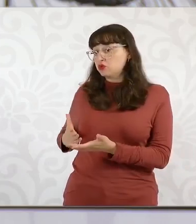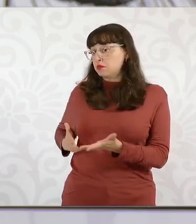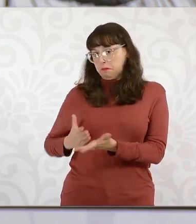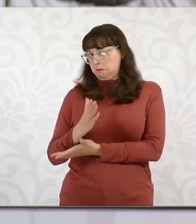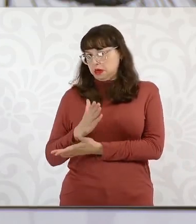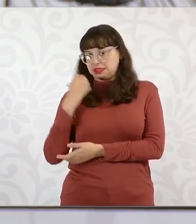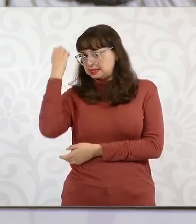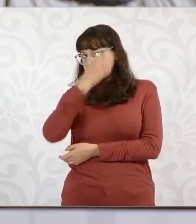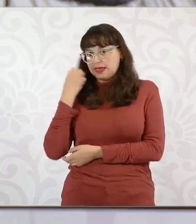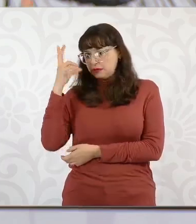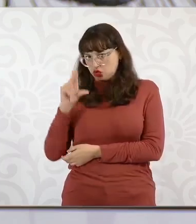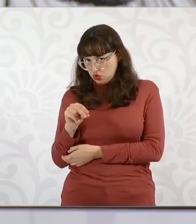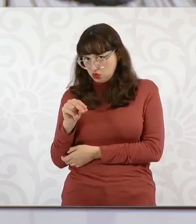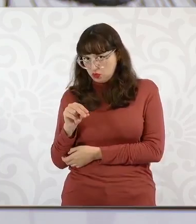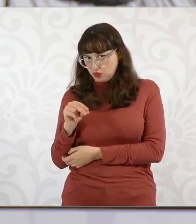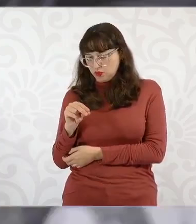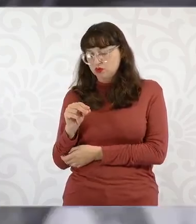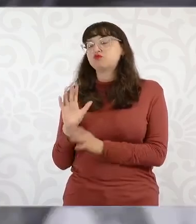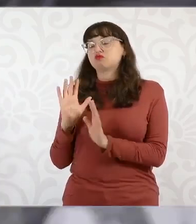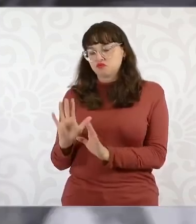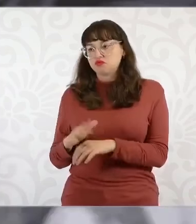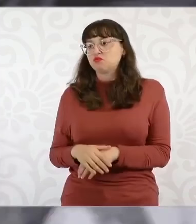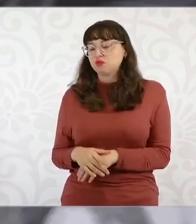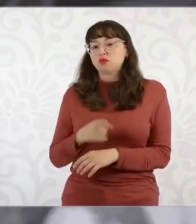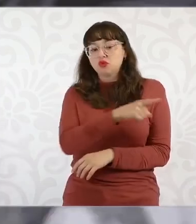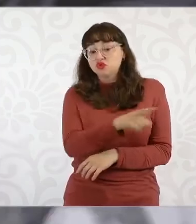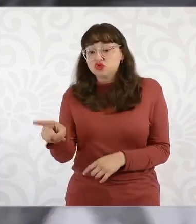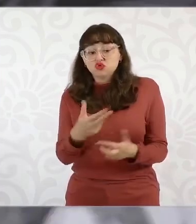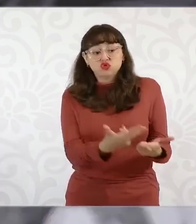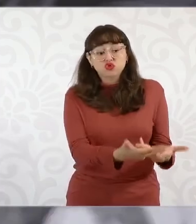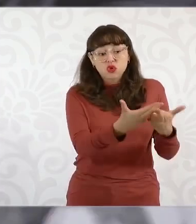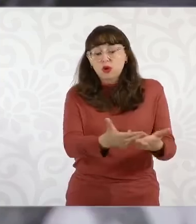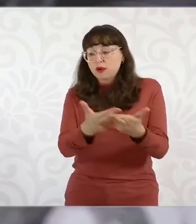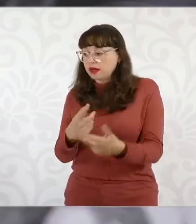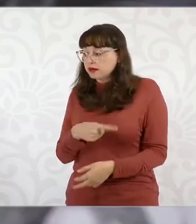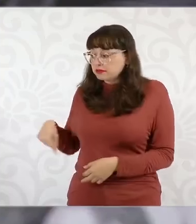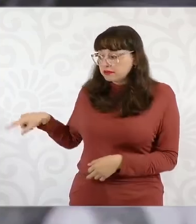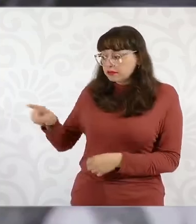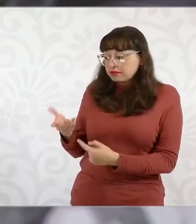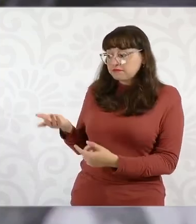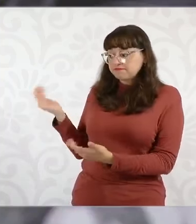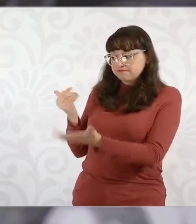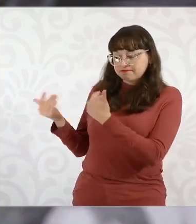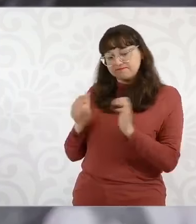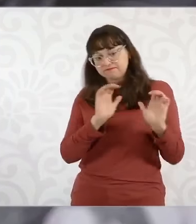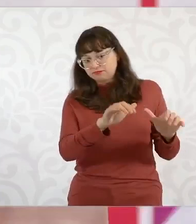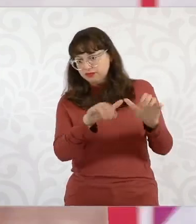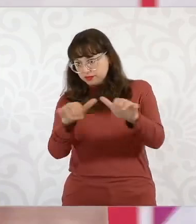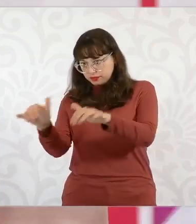aceptados, tengan opciones diversas. De todas maneras, lo que estamos viendo es que faltan más